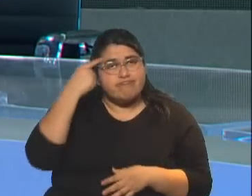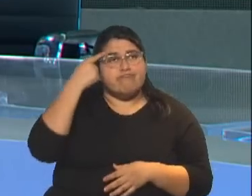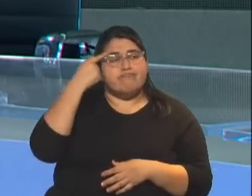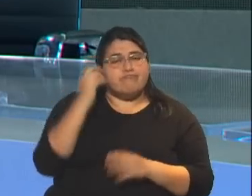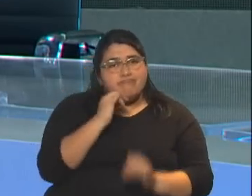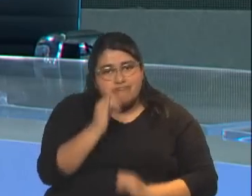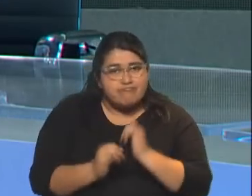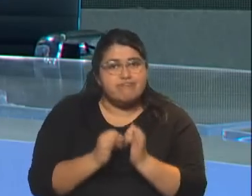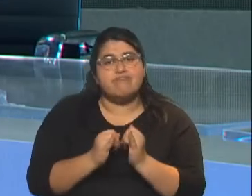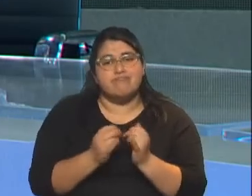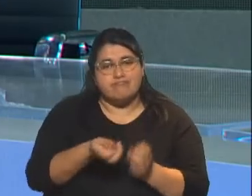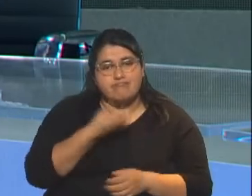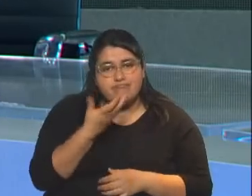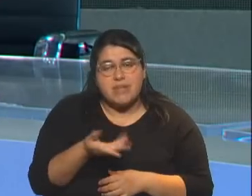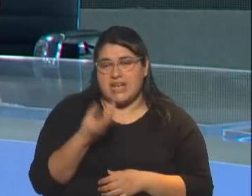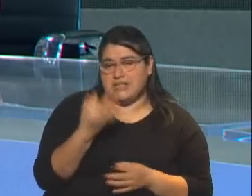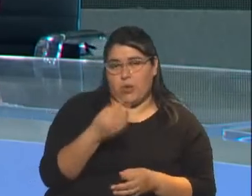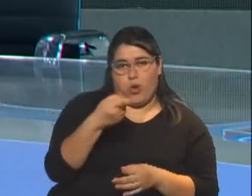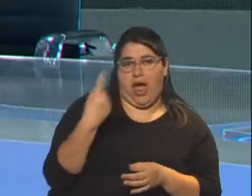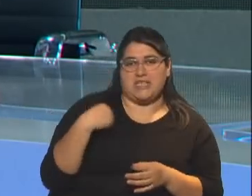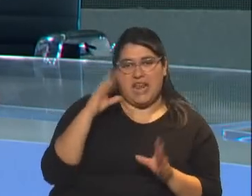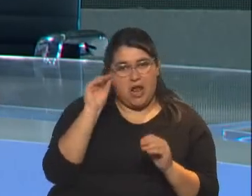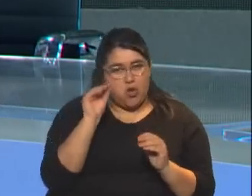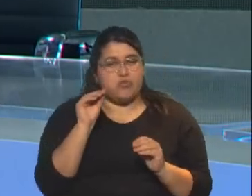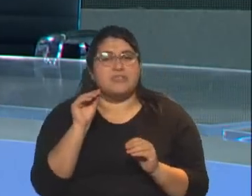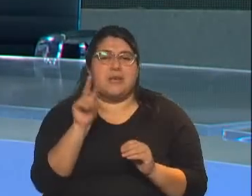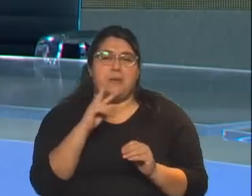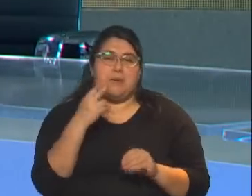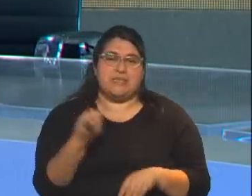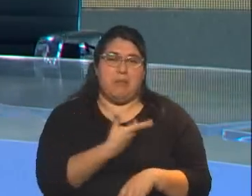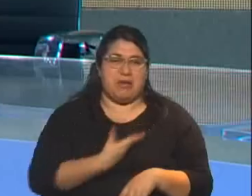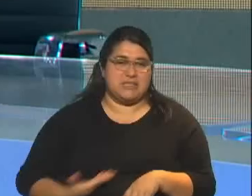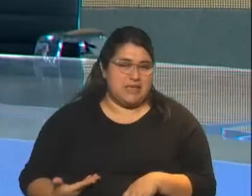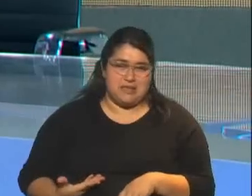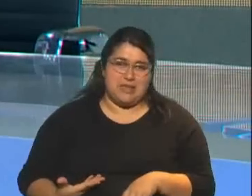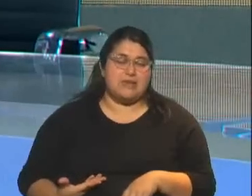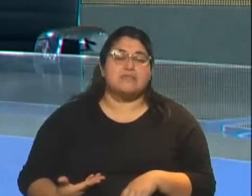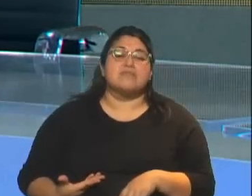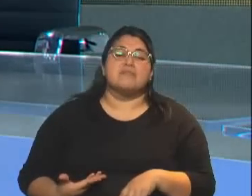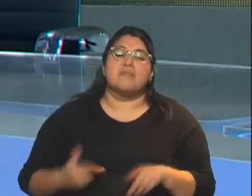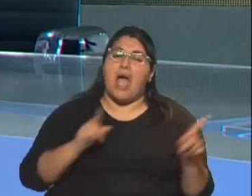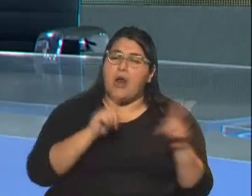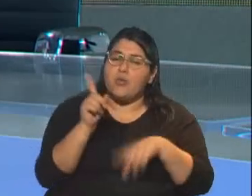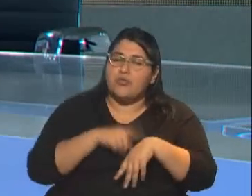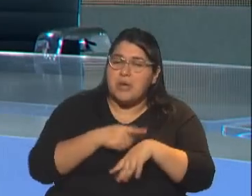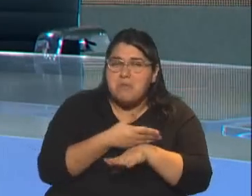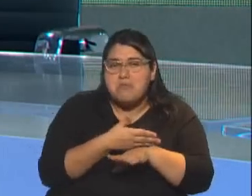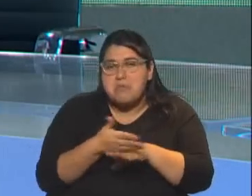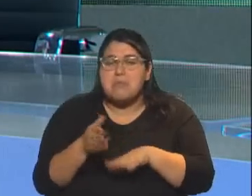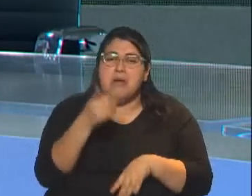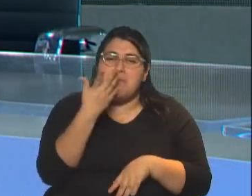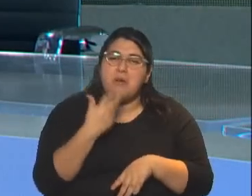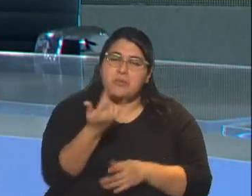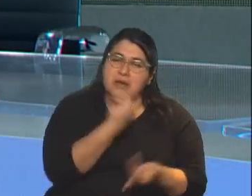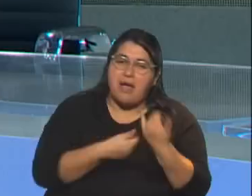seguramente anoche habrás visto lo sucedido con la vicepresidenta bueno pasaron algunas horas así que demostrar tu palabra